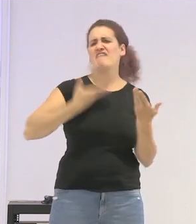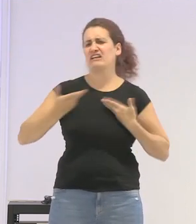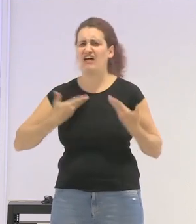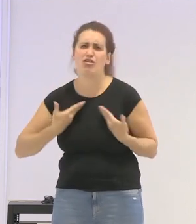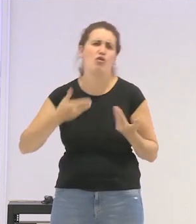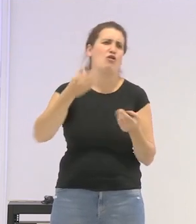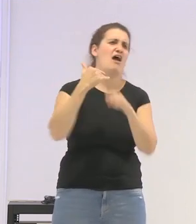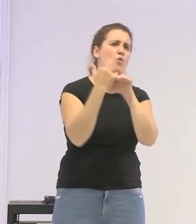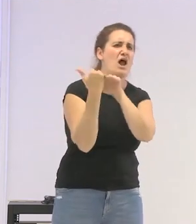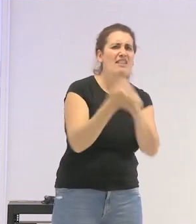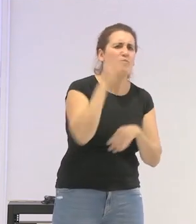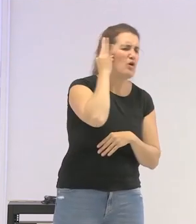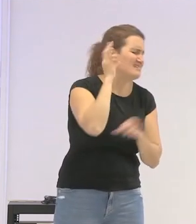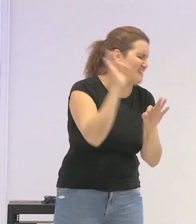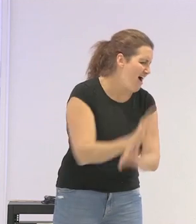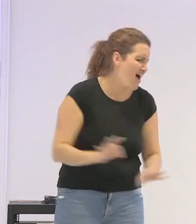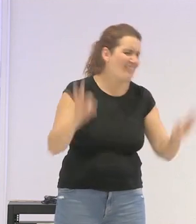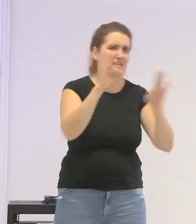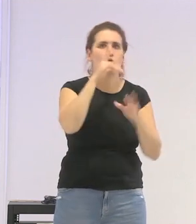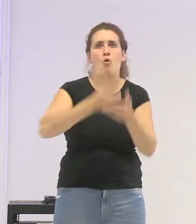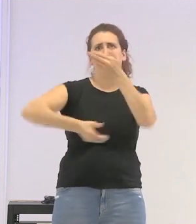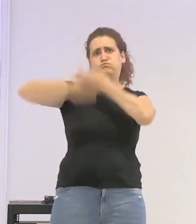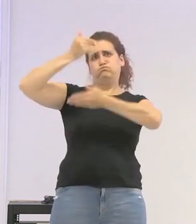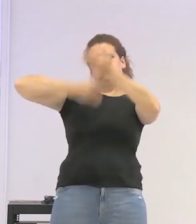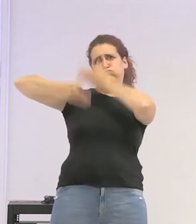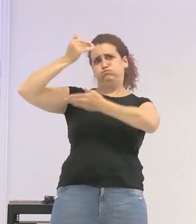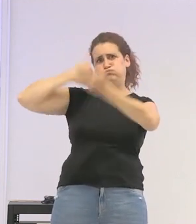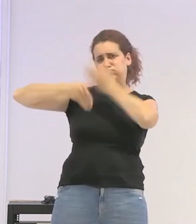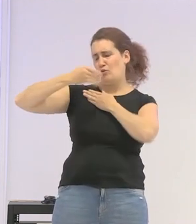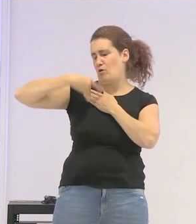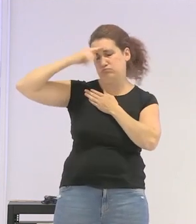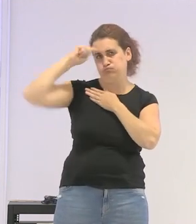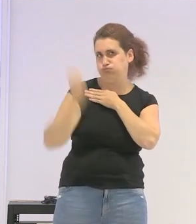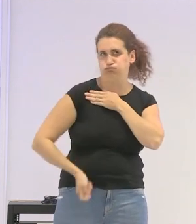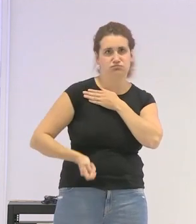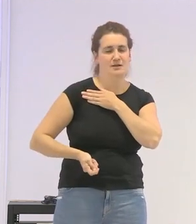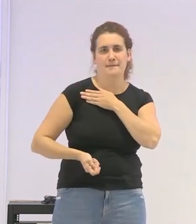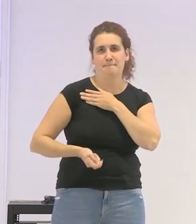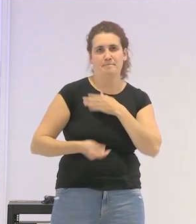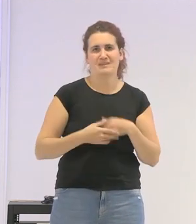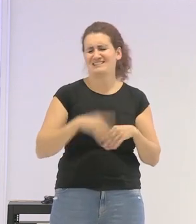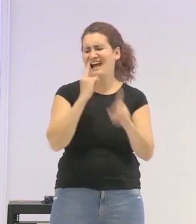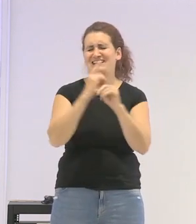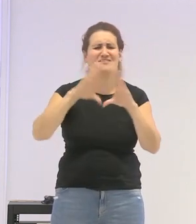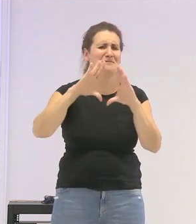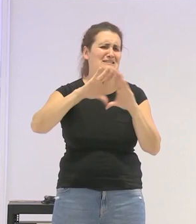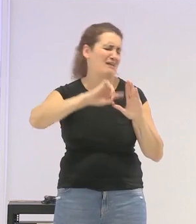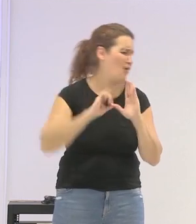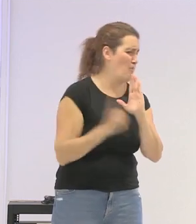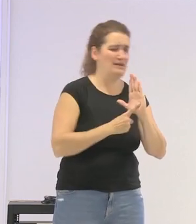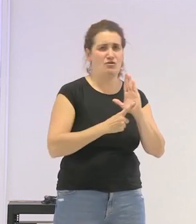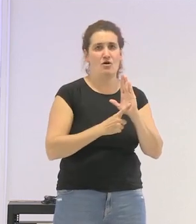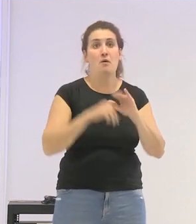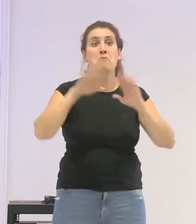las mujeres, nada, o sea, es una vuelta atrás súper radical, tiene uno de los discursos más radicalmente antifeministas de todo el planeta, y sin embargo